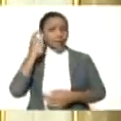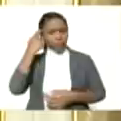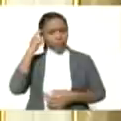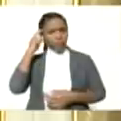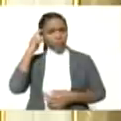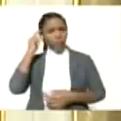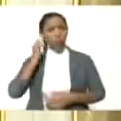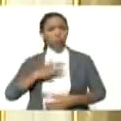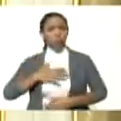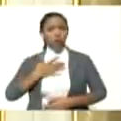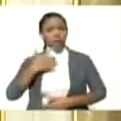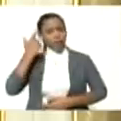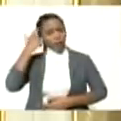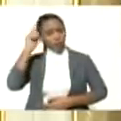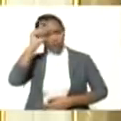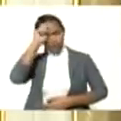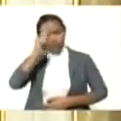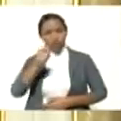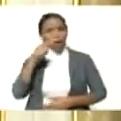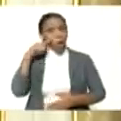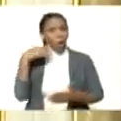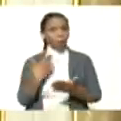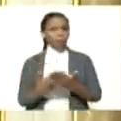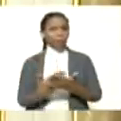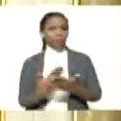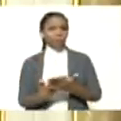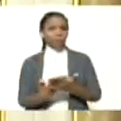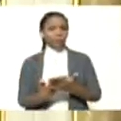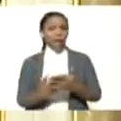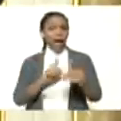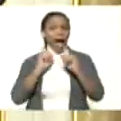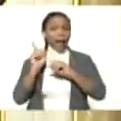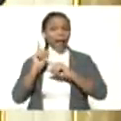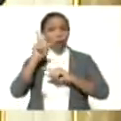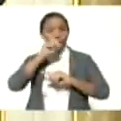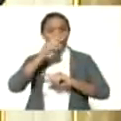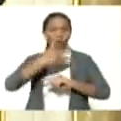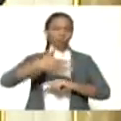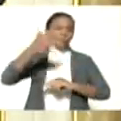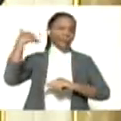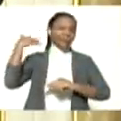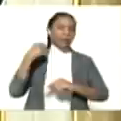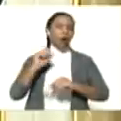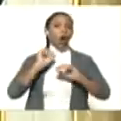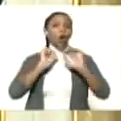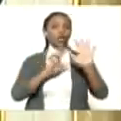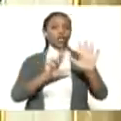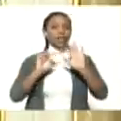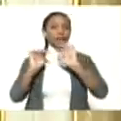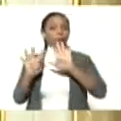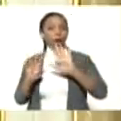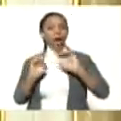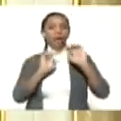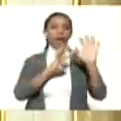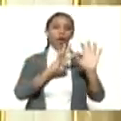podrá reconocerse en los testimonios de aquellos años 89, 90,